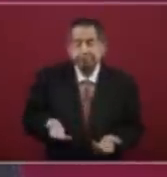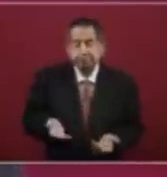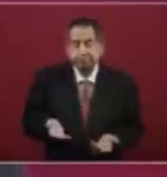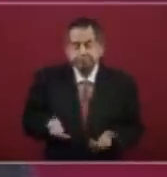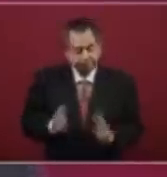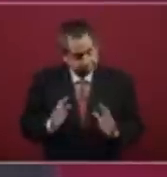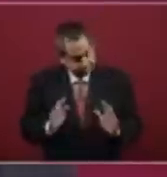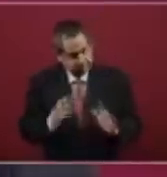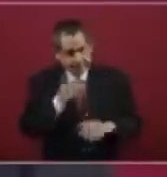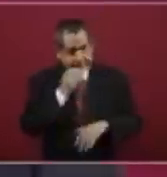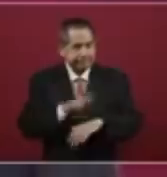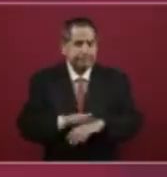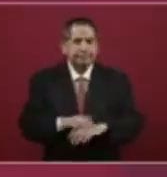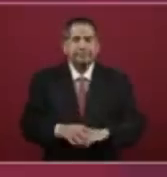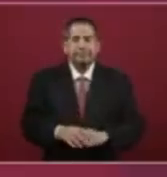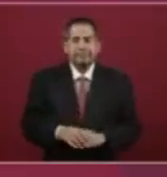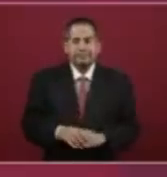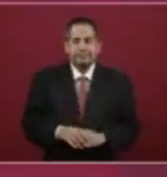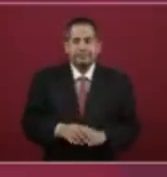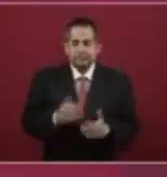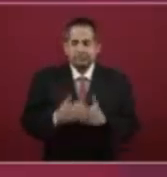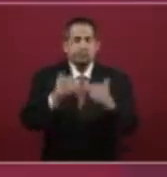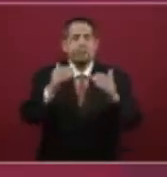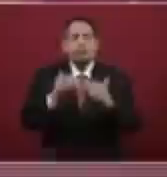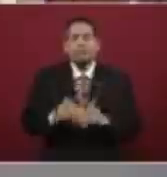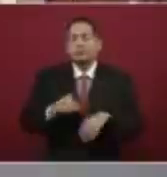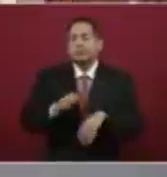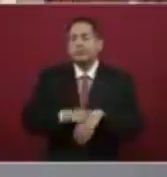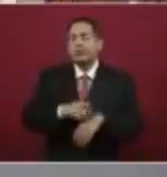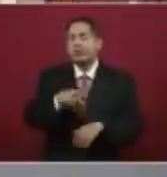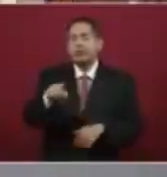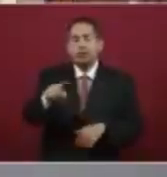Bueno, ahora sí, vamos adelante.